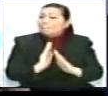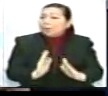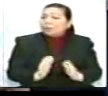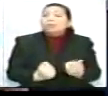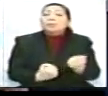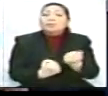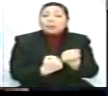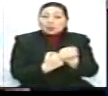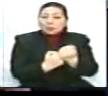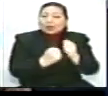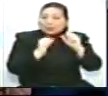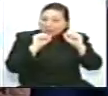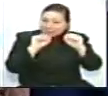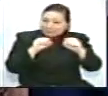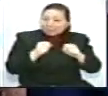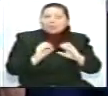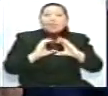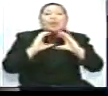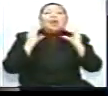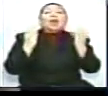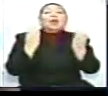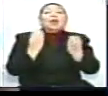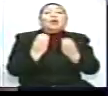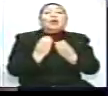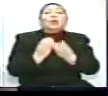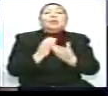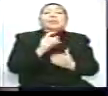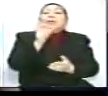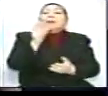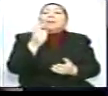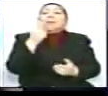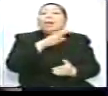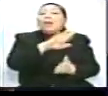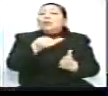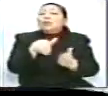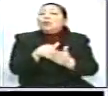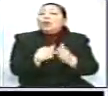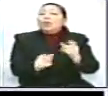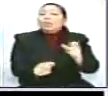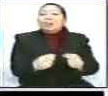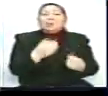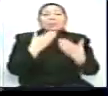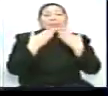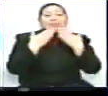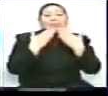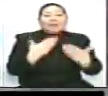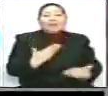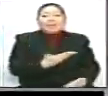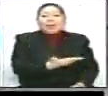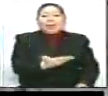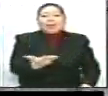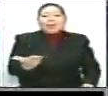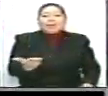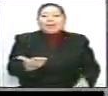los ciudadanos. El Congreso es de la gente y para la gente. Muchas gracias, señores.